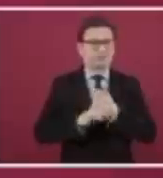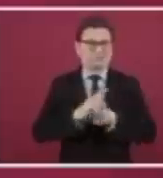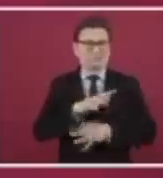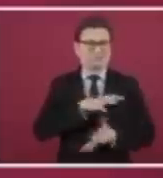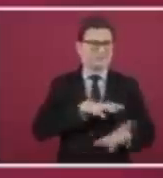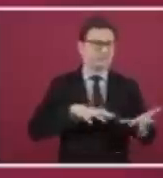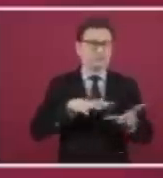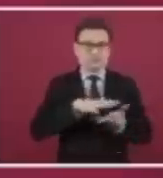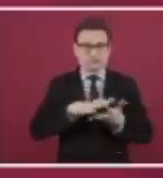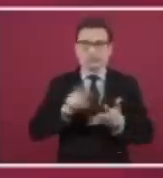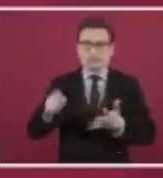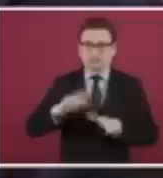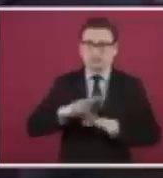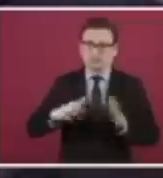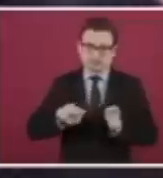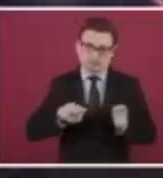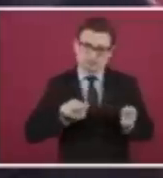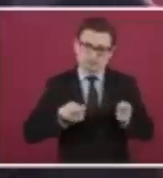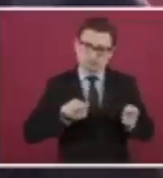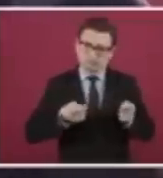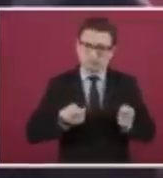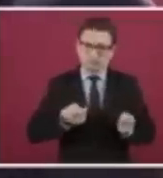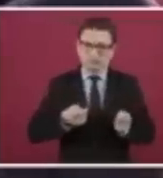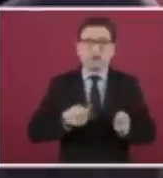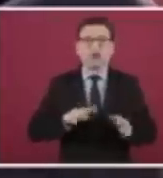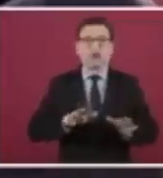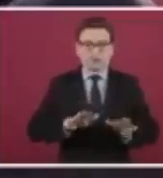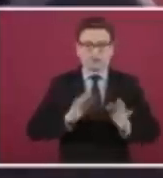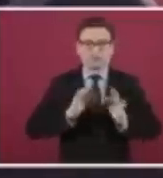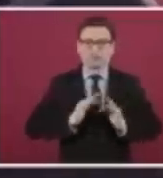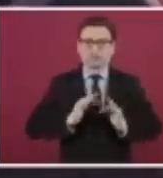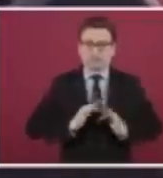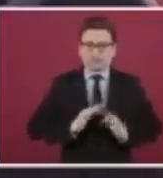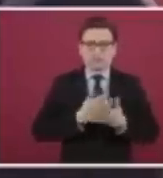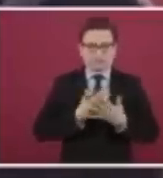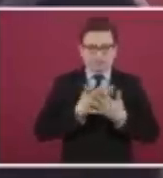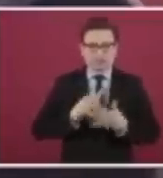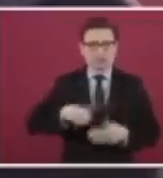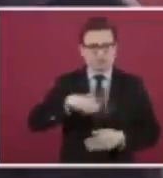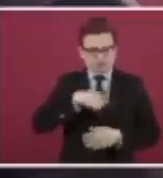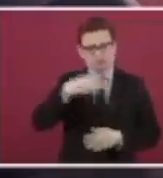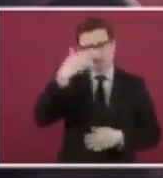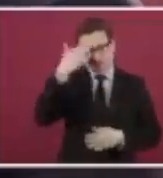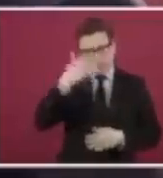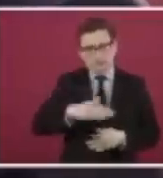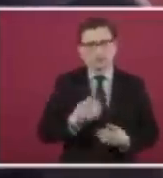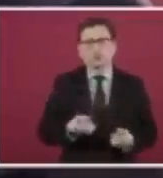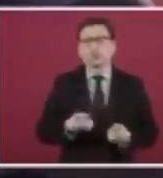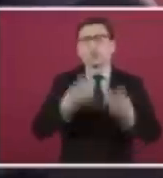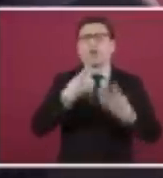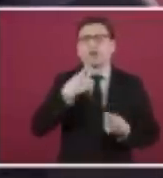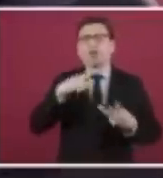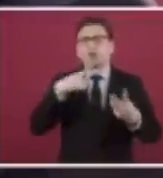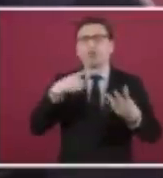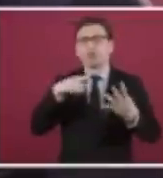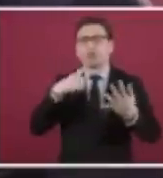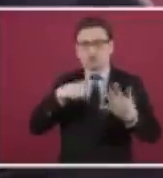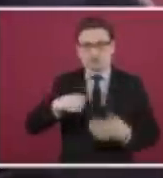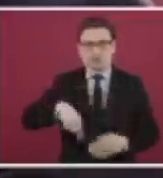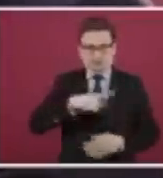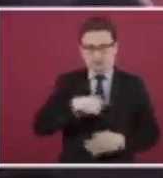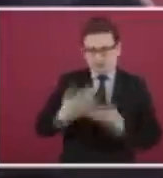Entonces, vamos a esperar, ya sabemos nosotros cuántas denuncias hemos